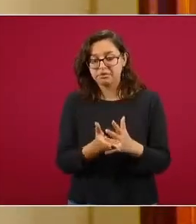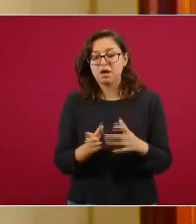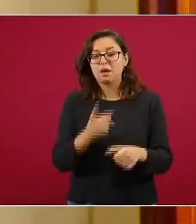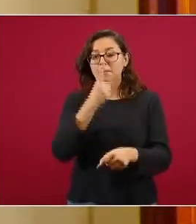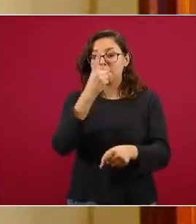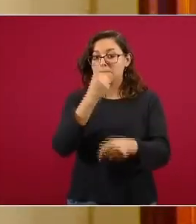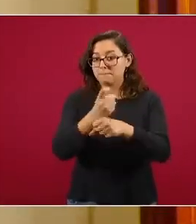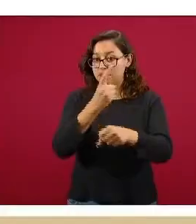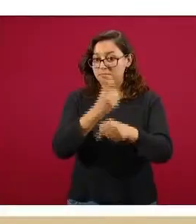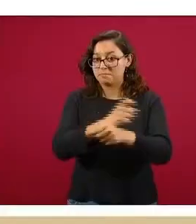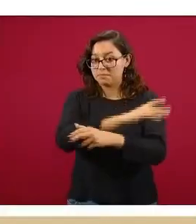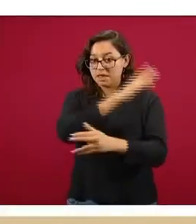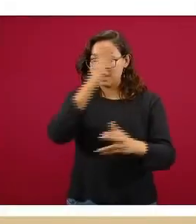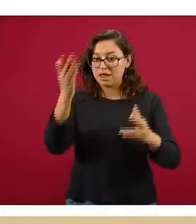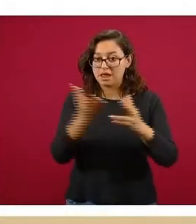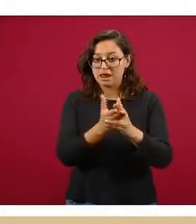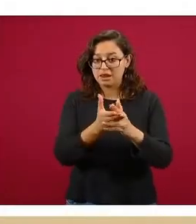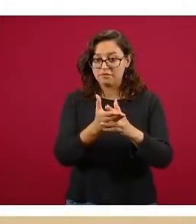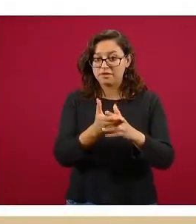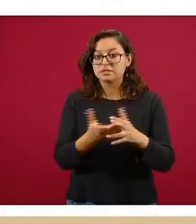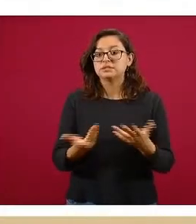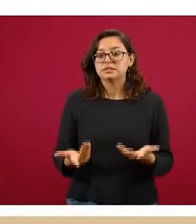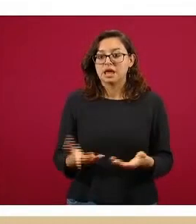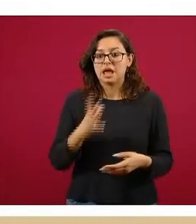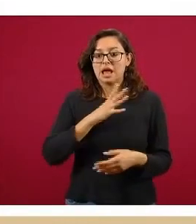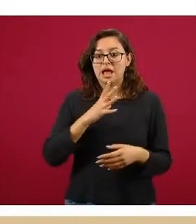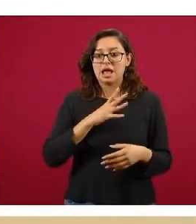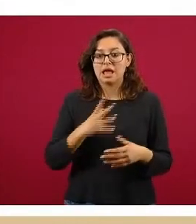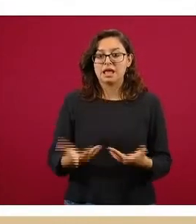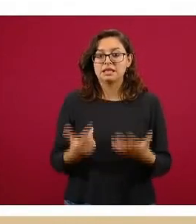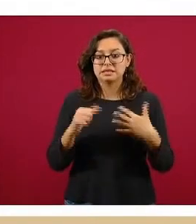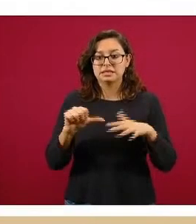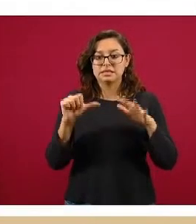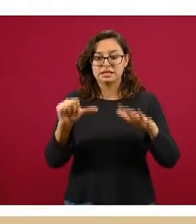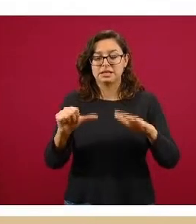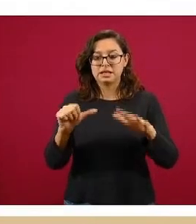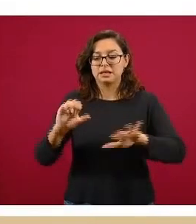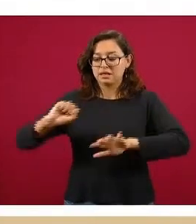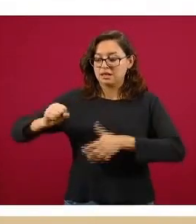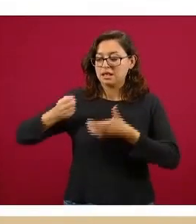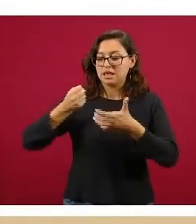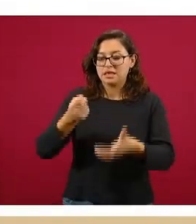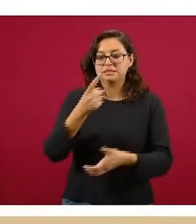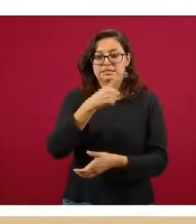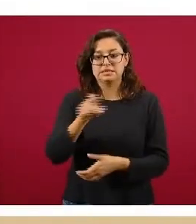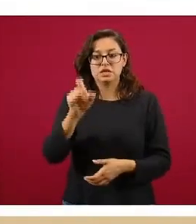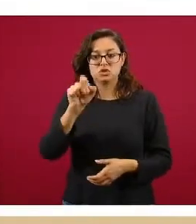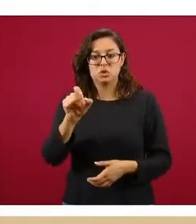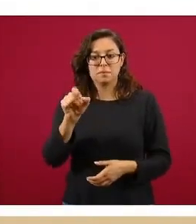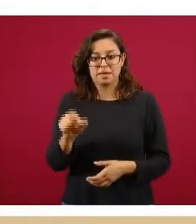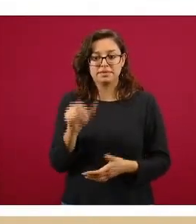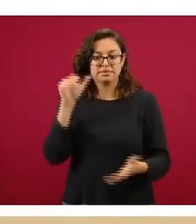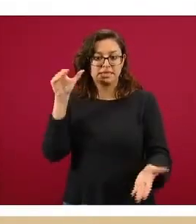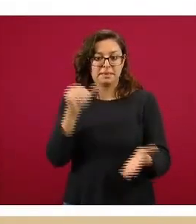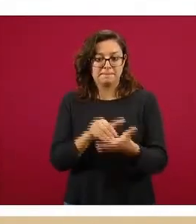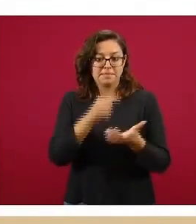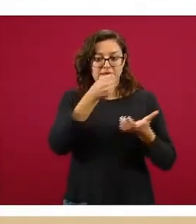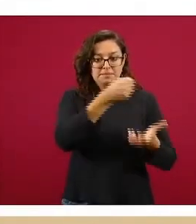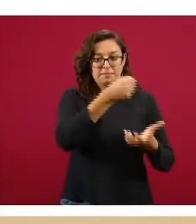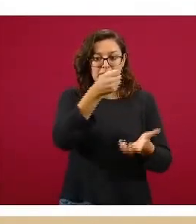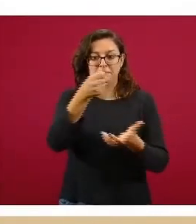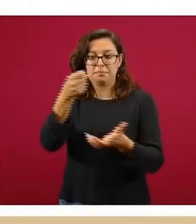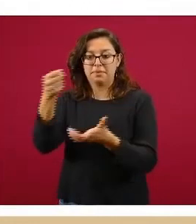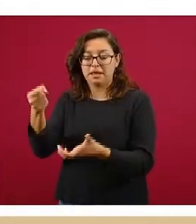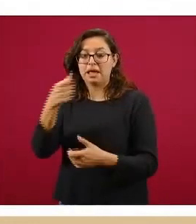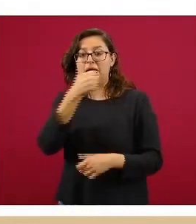vamos a empezar con una inversión del Instituto Mexicano de la Juventud de 120,000 pesos por cada fábrica, más hay que sumarle cada estado,